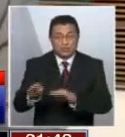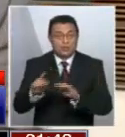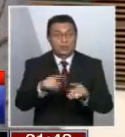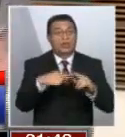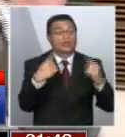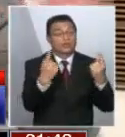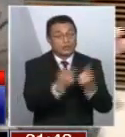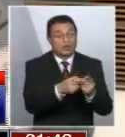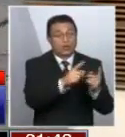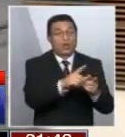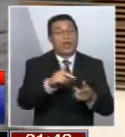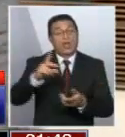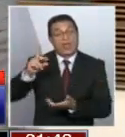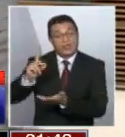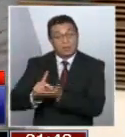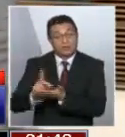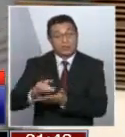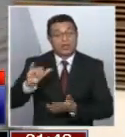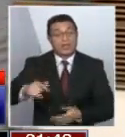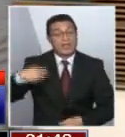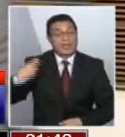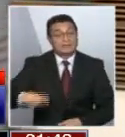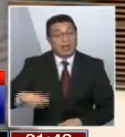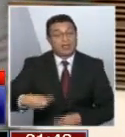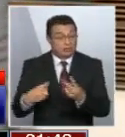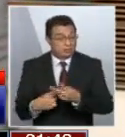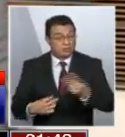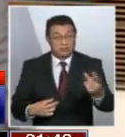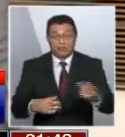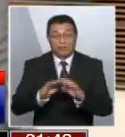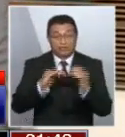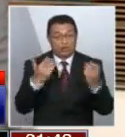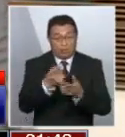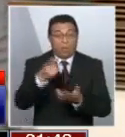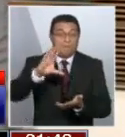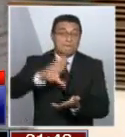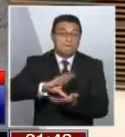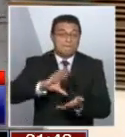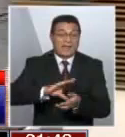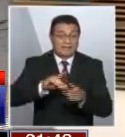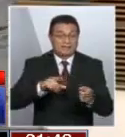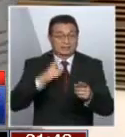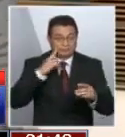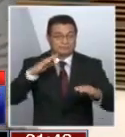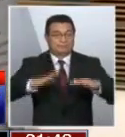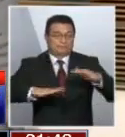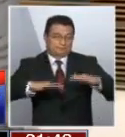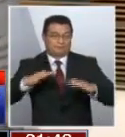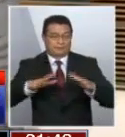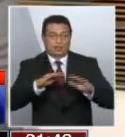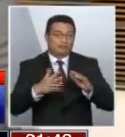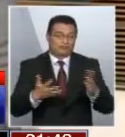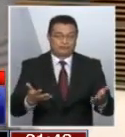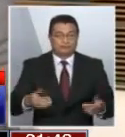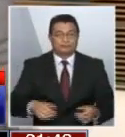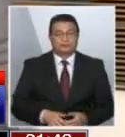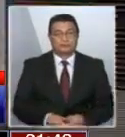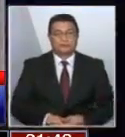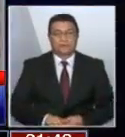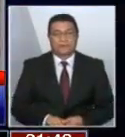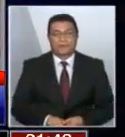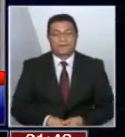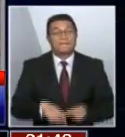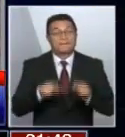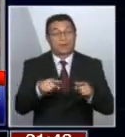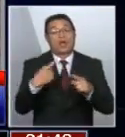Ejecutivo y el Legislativo en un país donde la verdad es que el desequilibrio está más bien a favor del Ejecutivo. Diputado, le quiero preguntar por otro